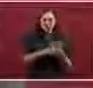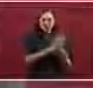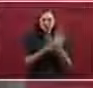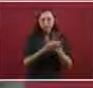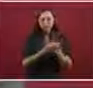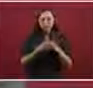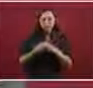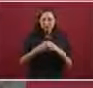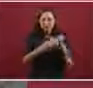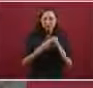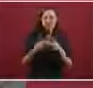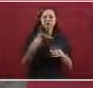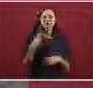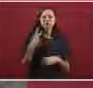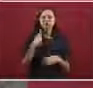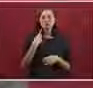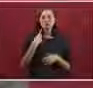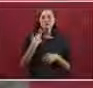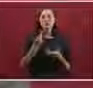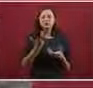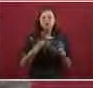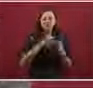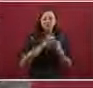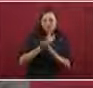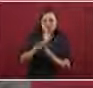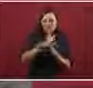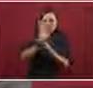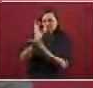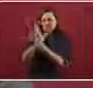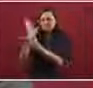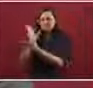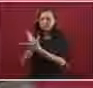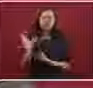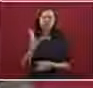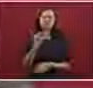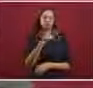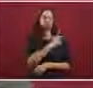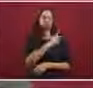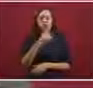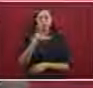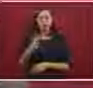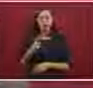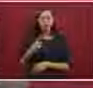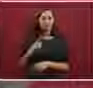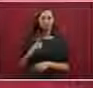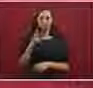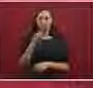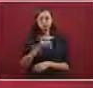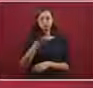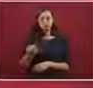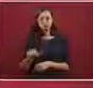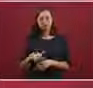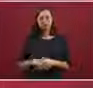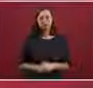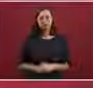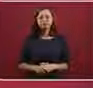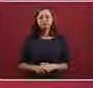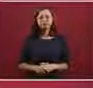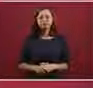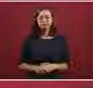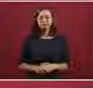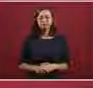de intereses políticos, que eso no debe de suceder. Es como